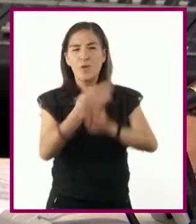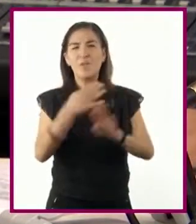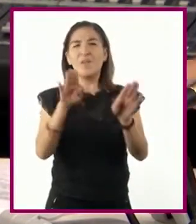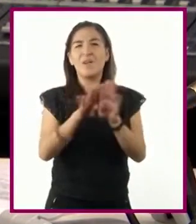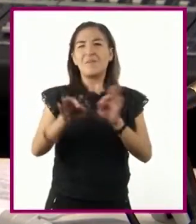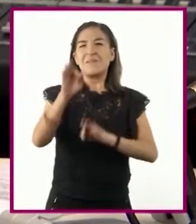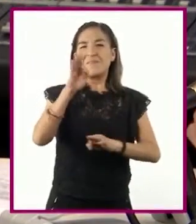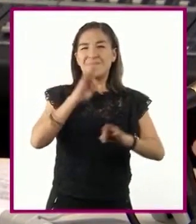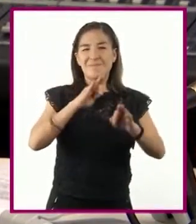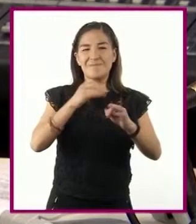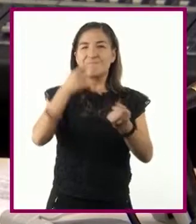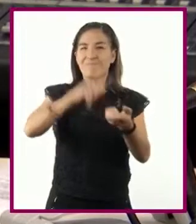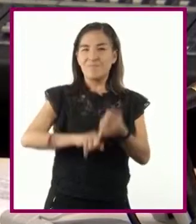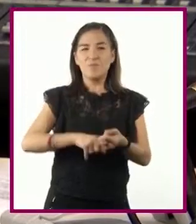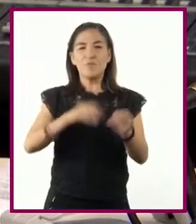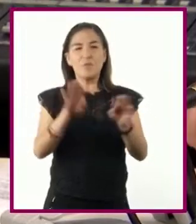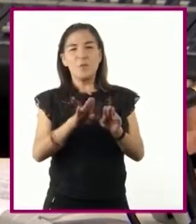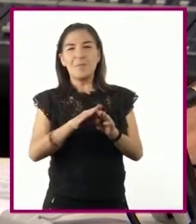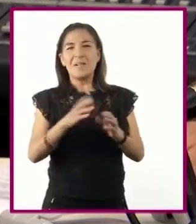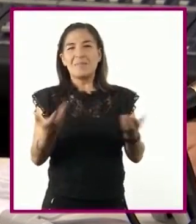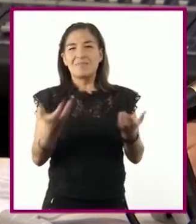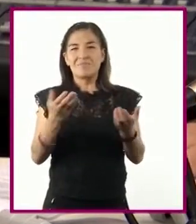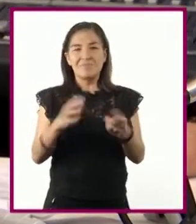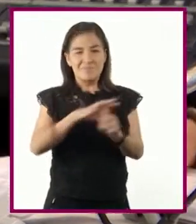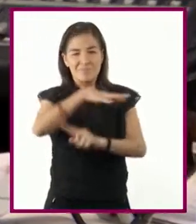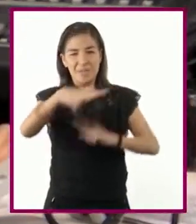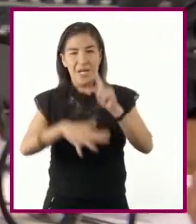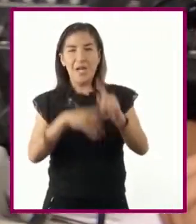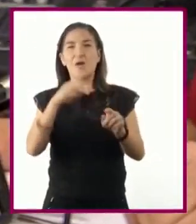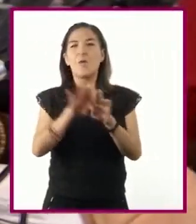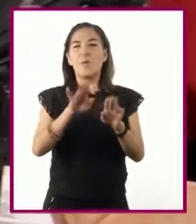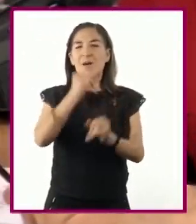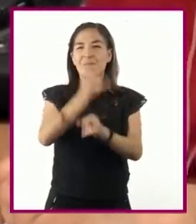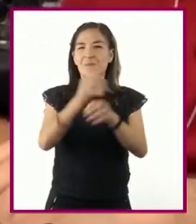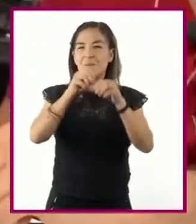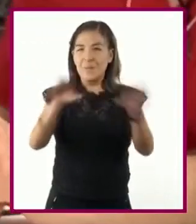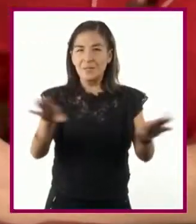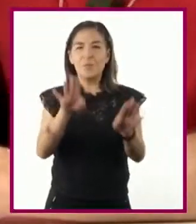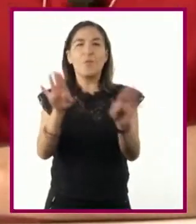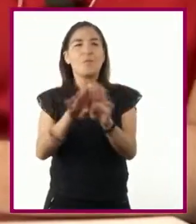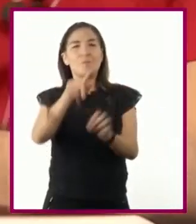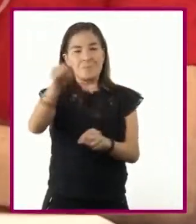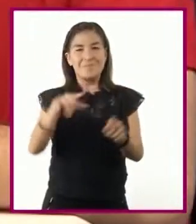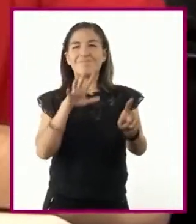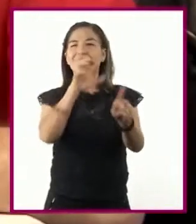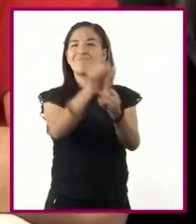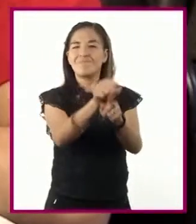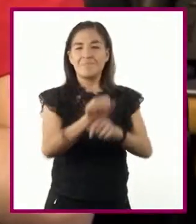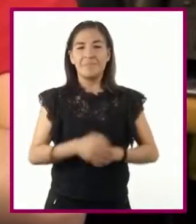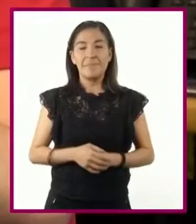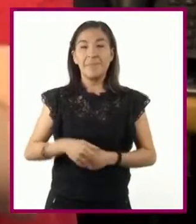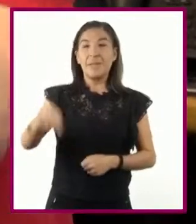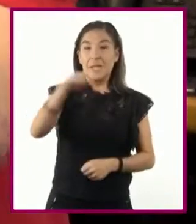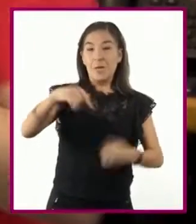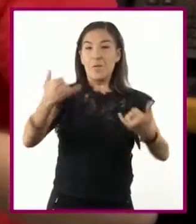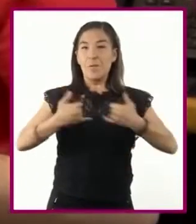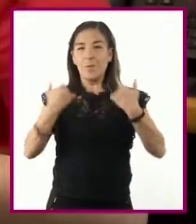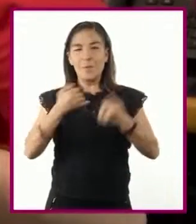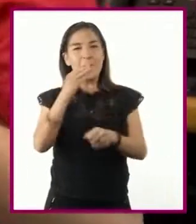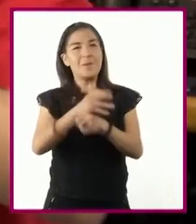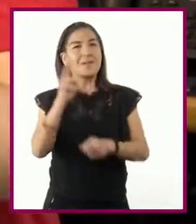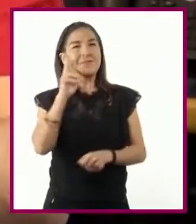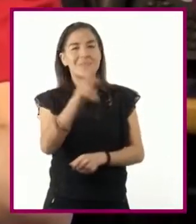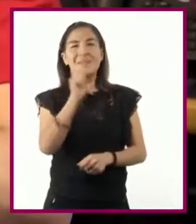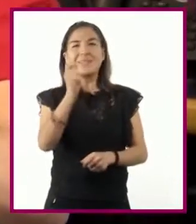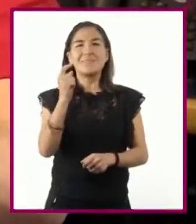mundo de la información están a su alcance. Vamos hacia ellos. Jóvenes radioescuchas, agradecemos su